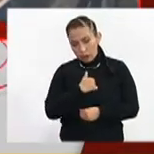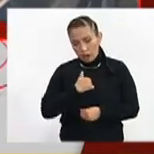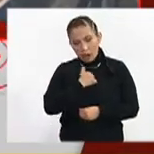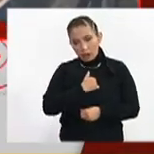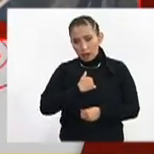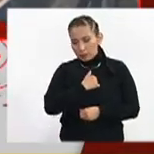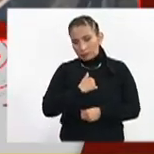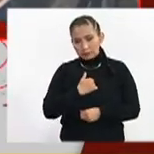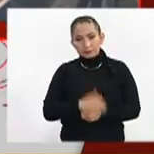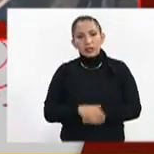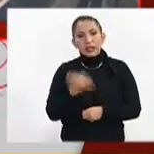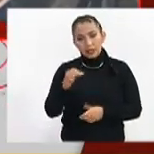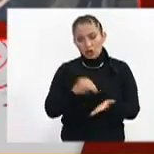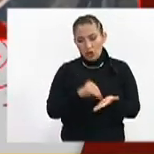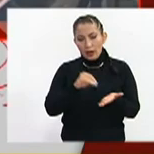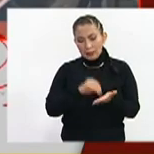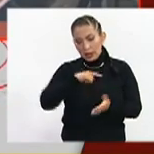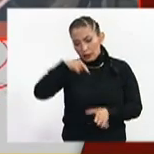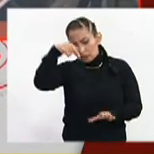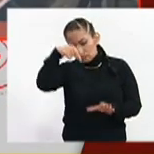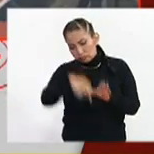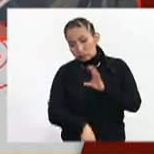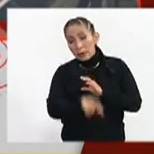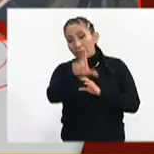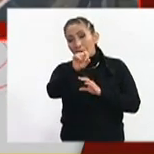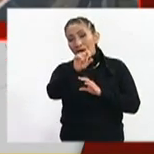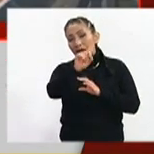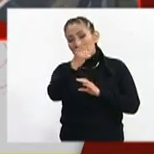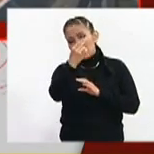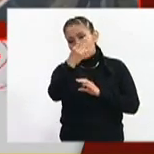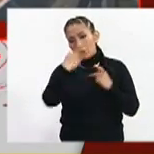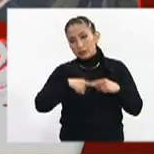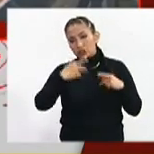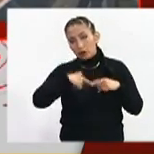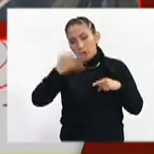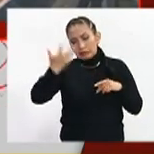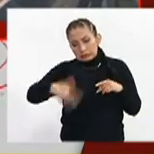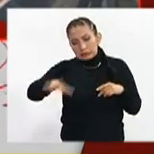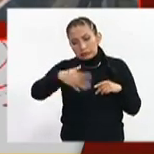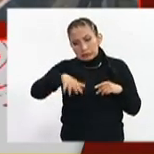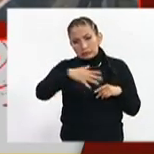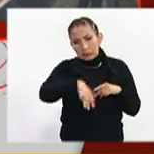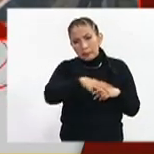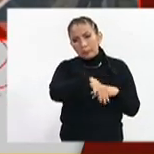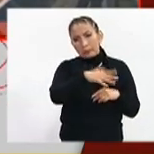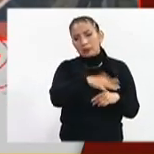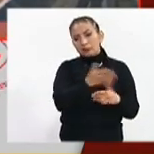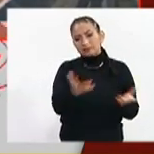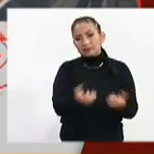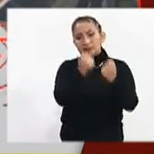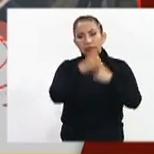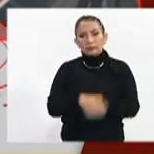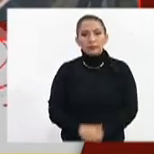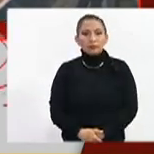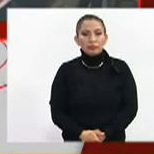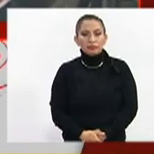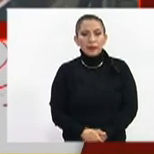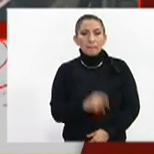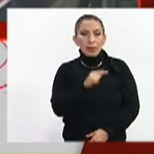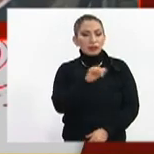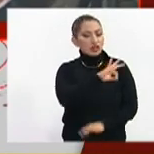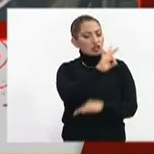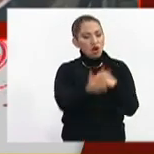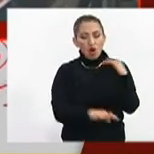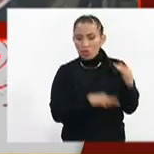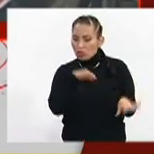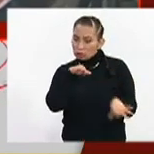lamentablemente ya sin vida, y aún quedan más de 25 personas en su búsqueda y rescate. Pati, todas